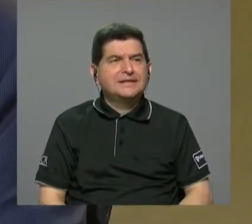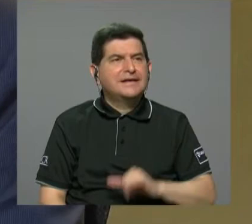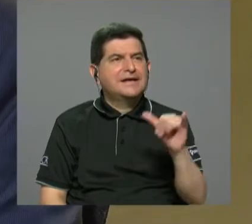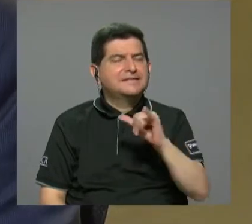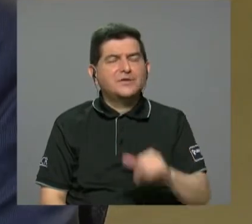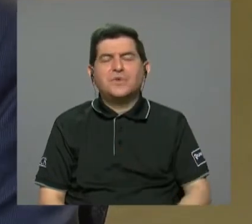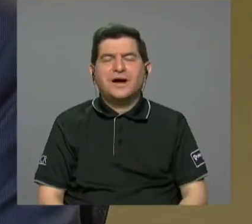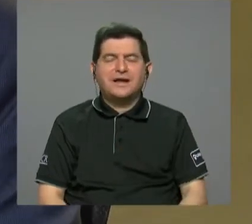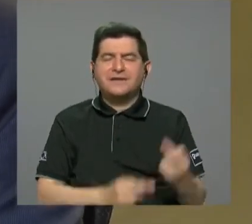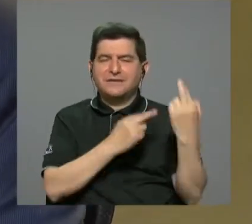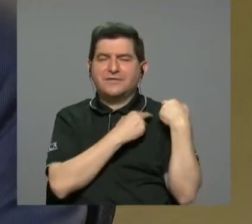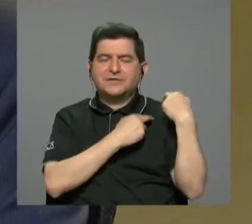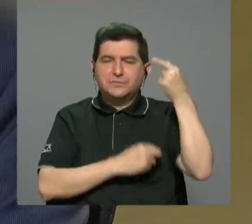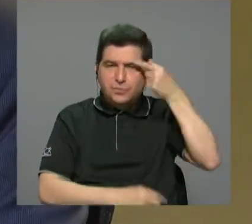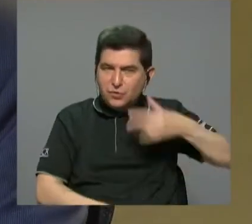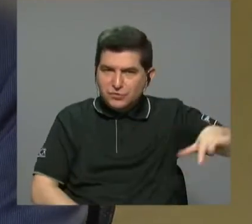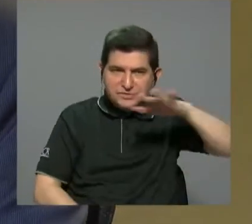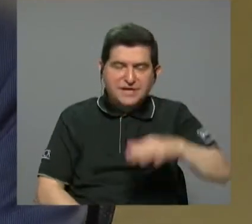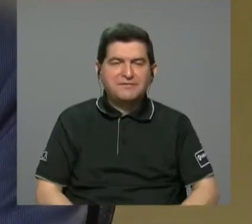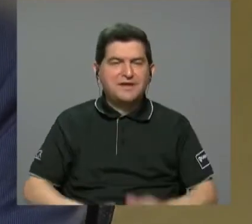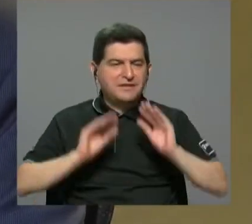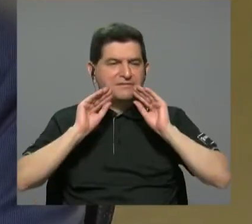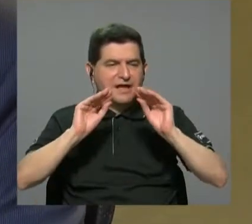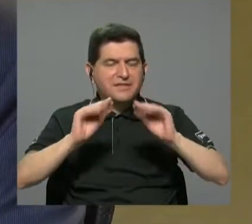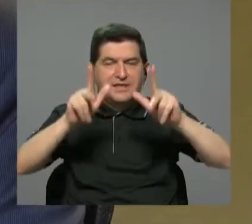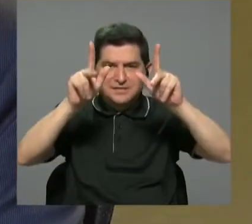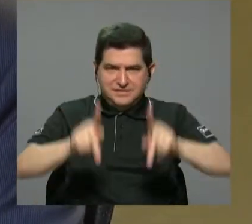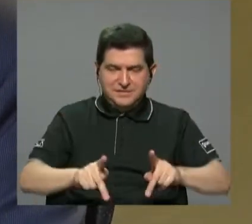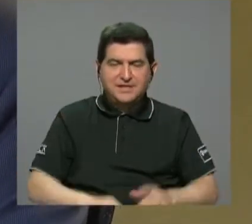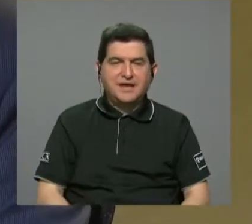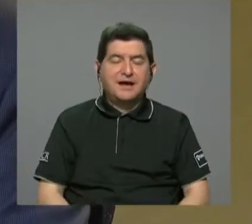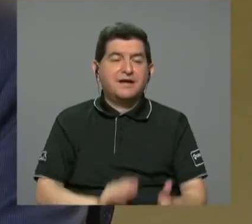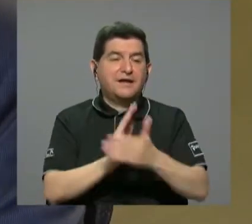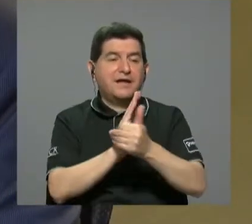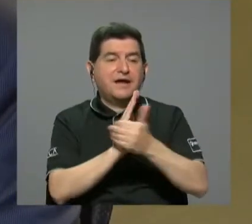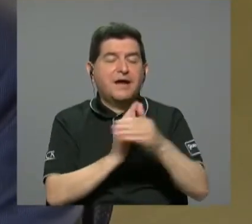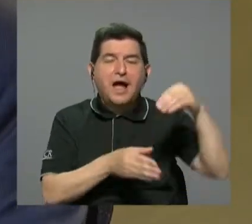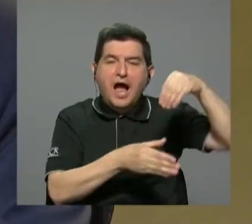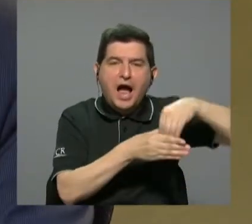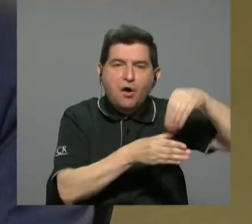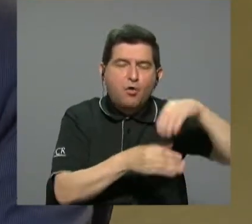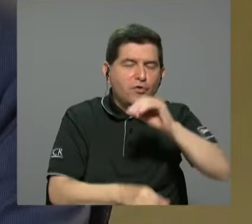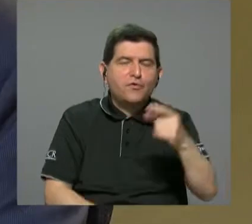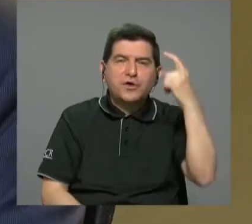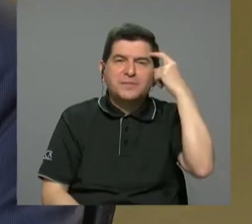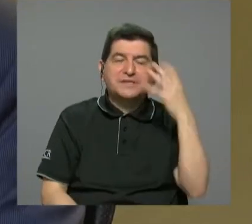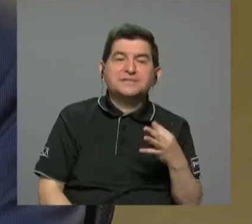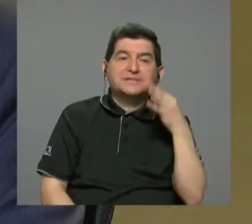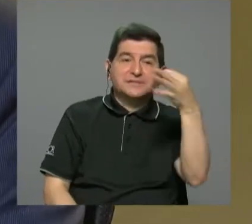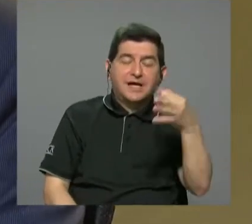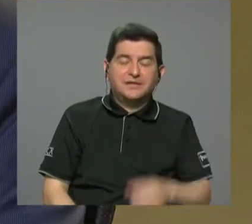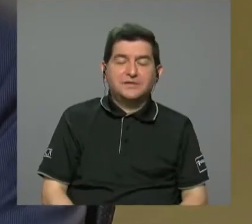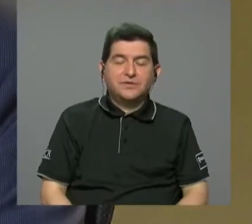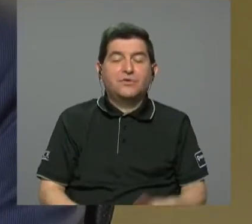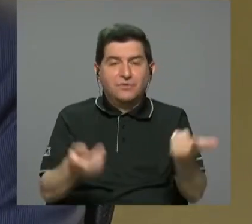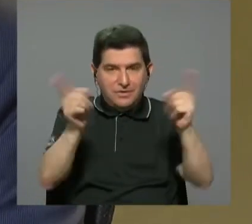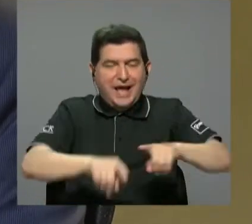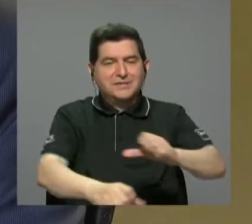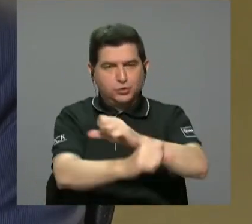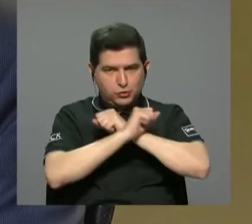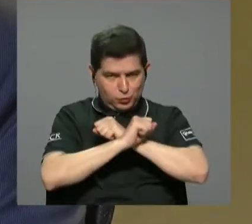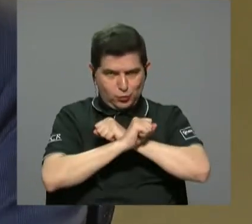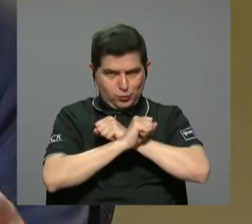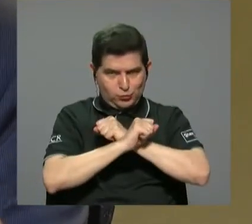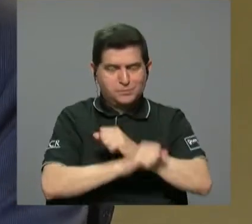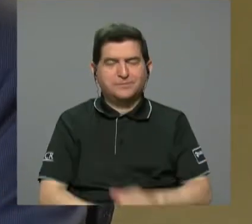el deber del Estado de educar a sus ciudadanos en las virtudes del ahorro y la previsión a propósito de los seguros. y